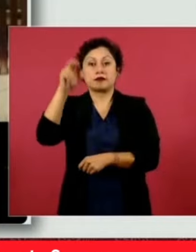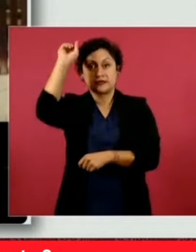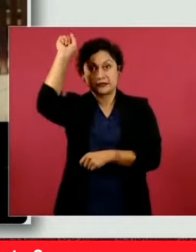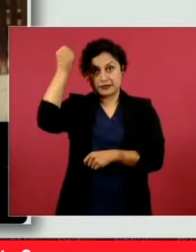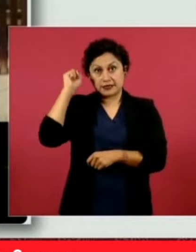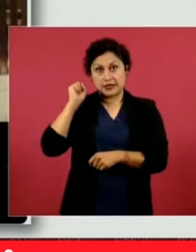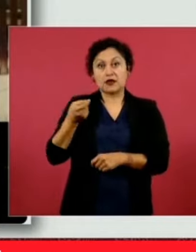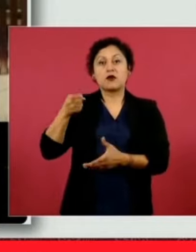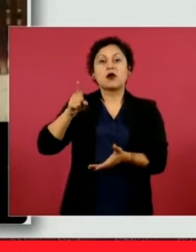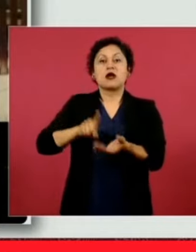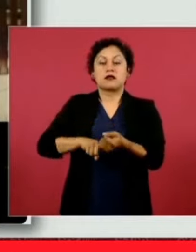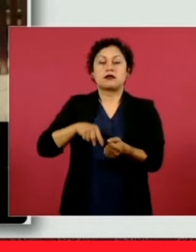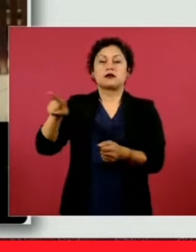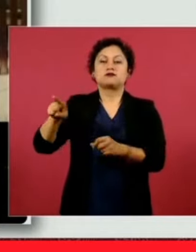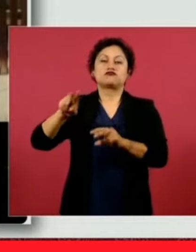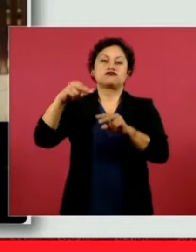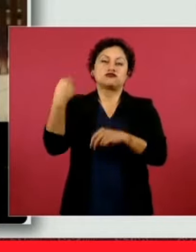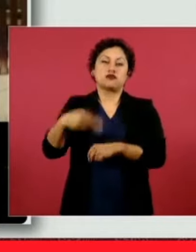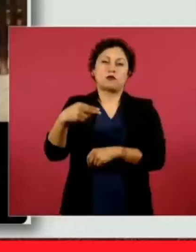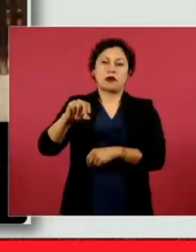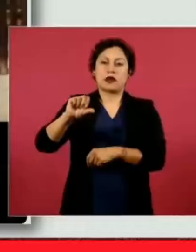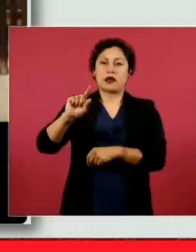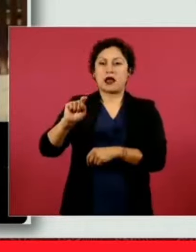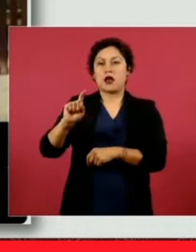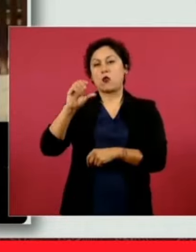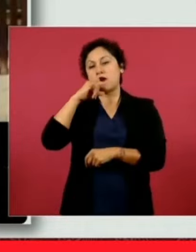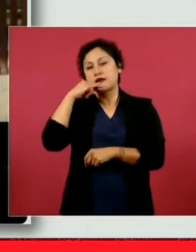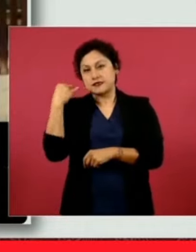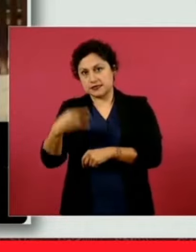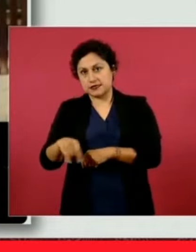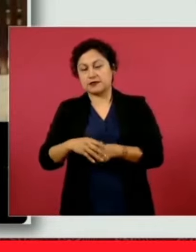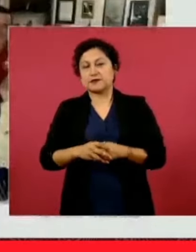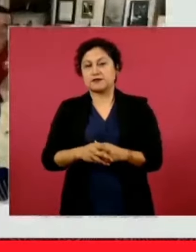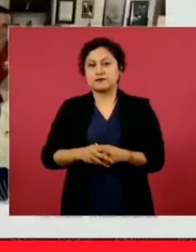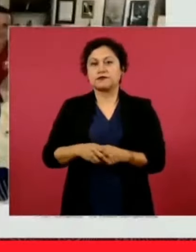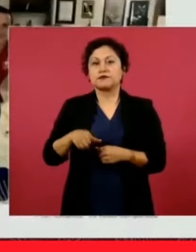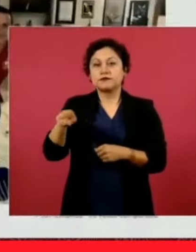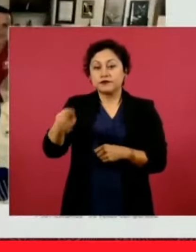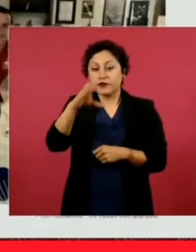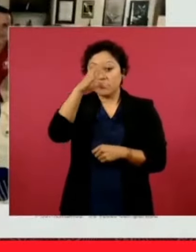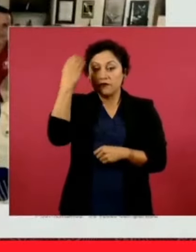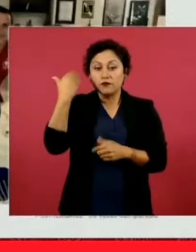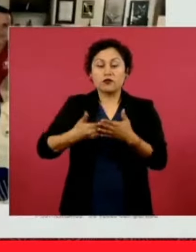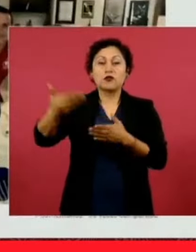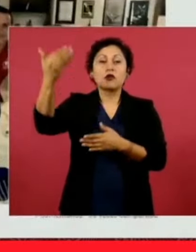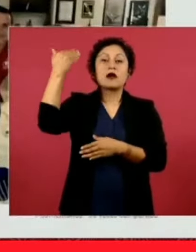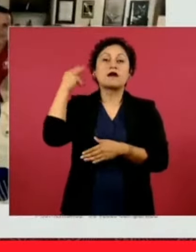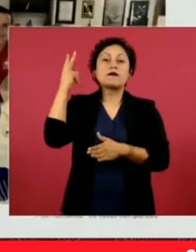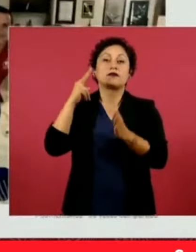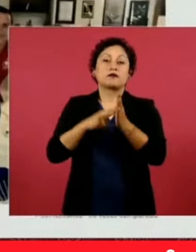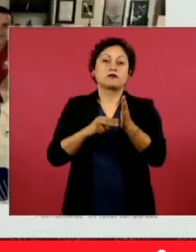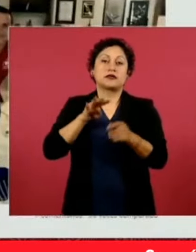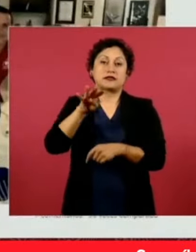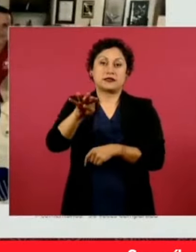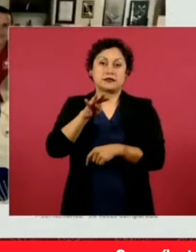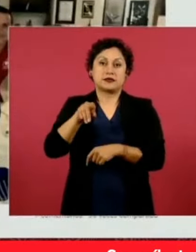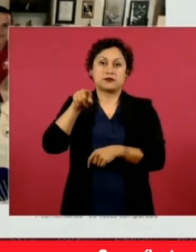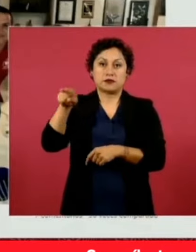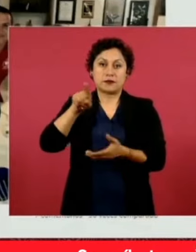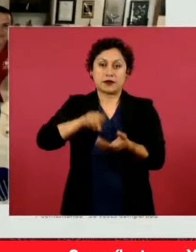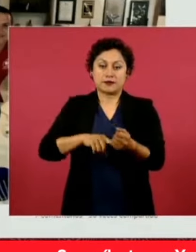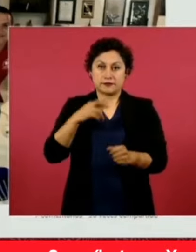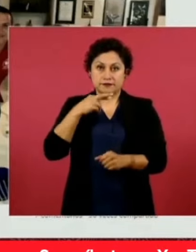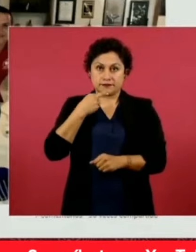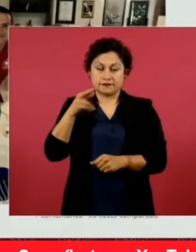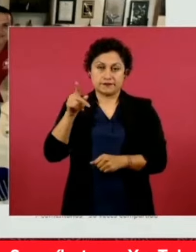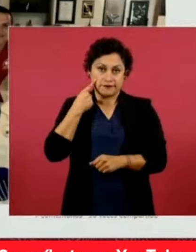Hacha Ramírez. La instantánea fue tomada en 2019 por el dueño del lugar, a quienes